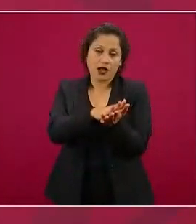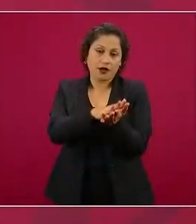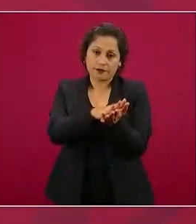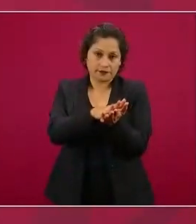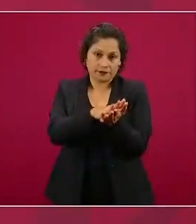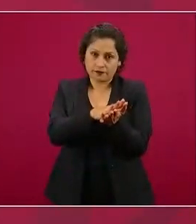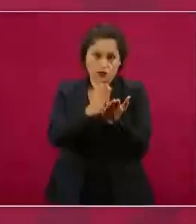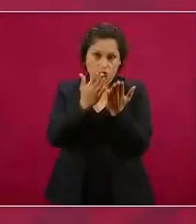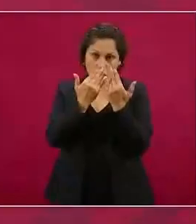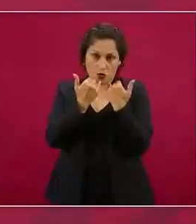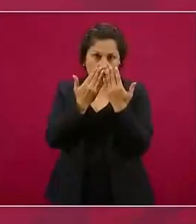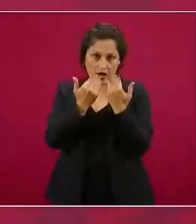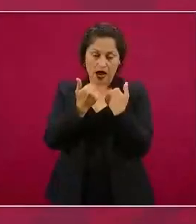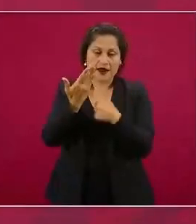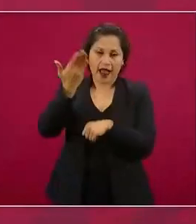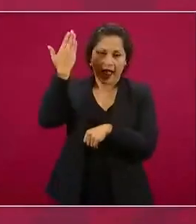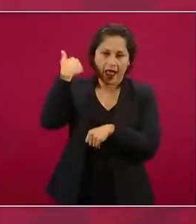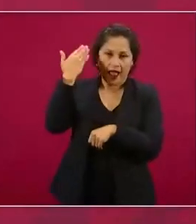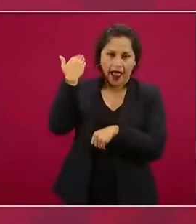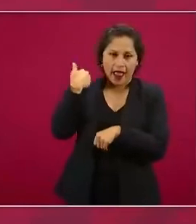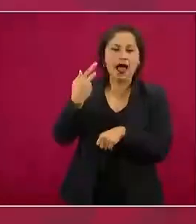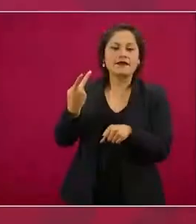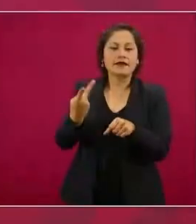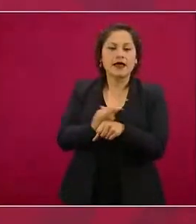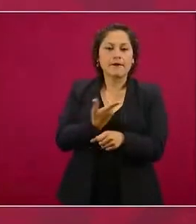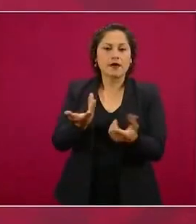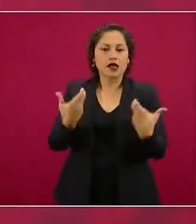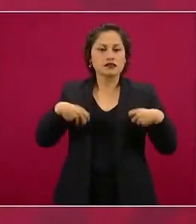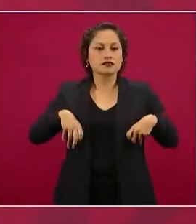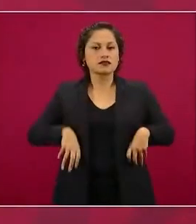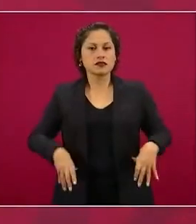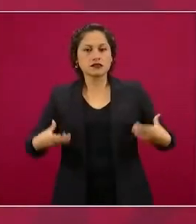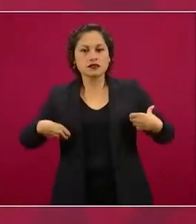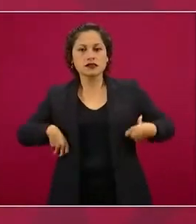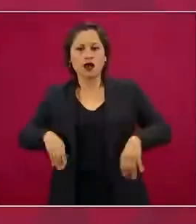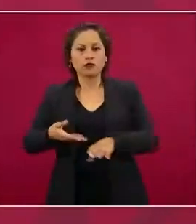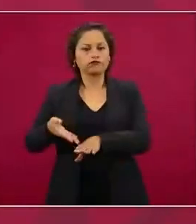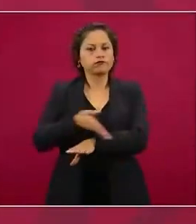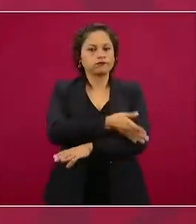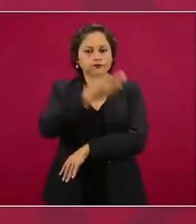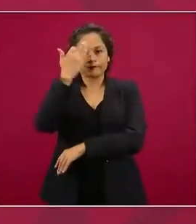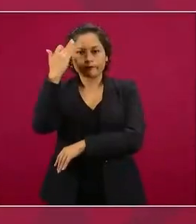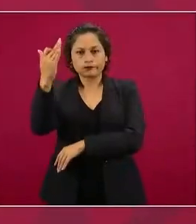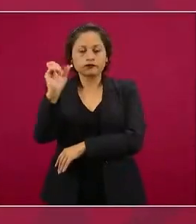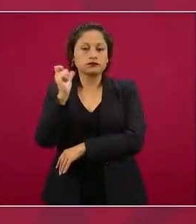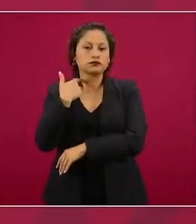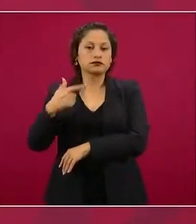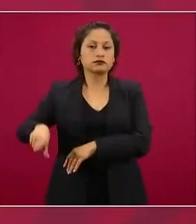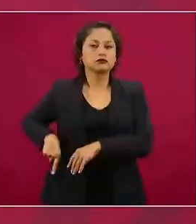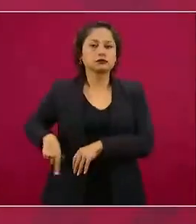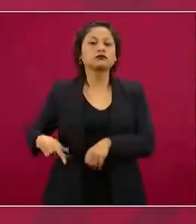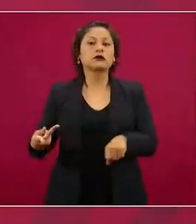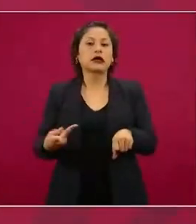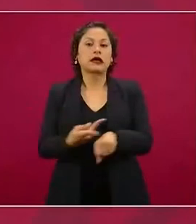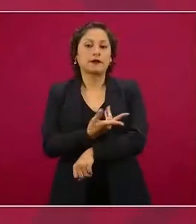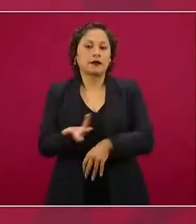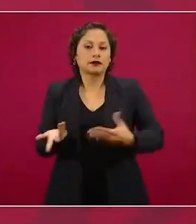atracos que se cometieron durante el periodo neoliberal. Ya les dije cómo hacía